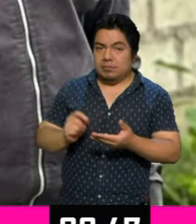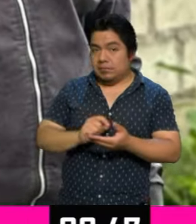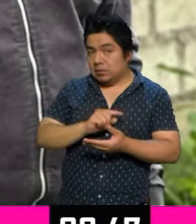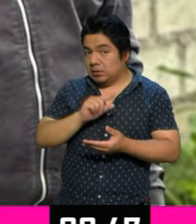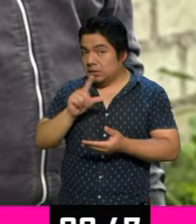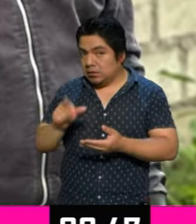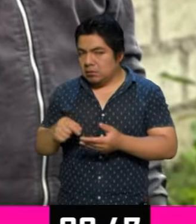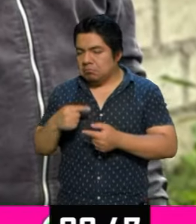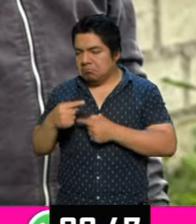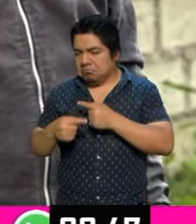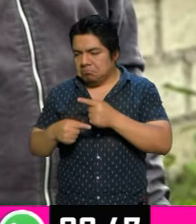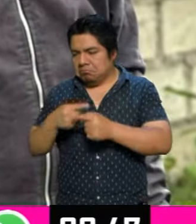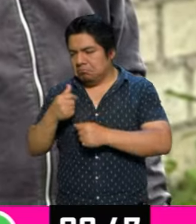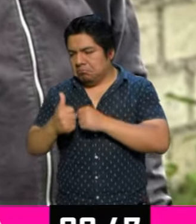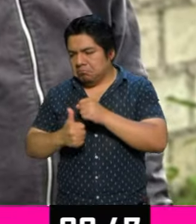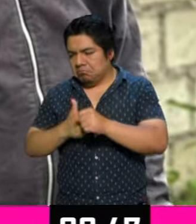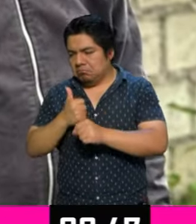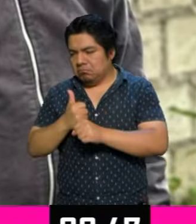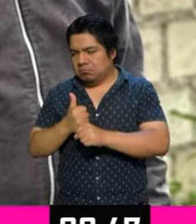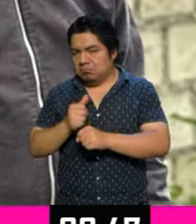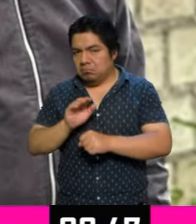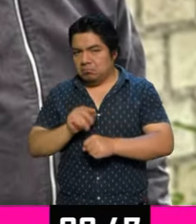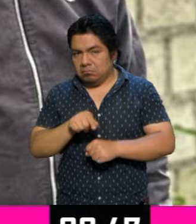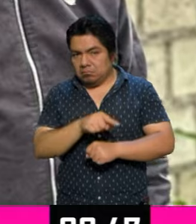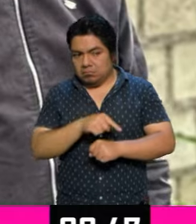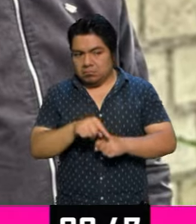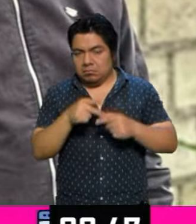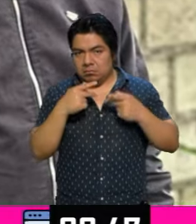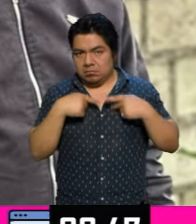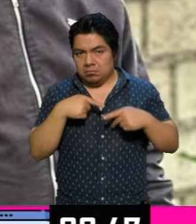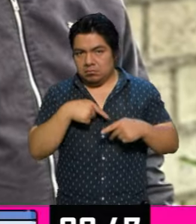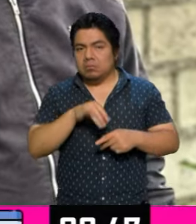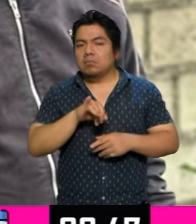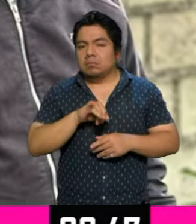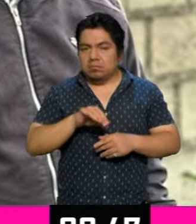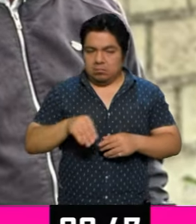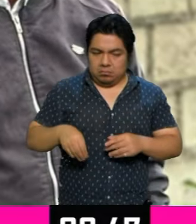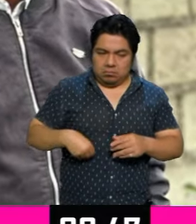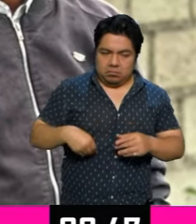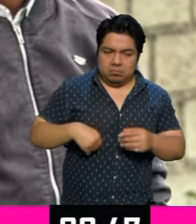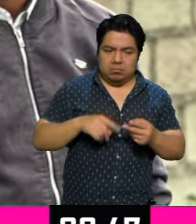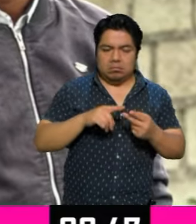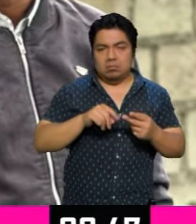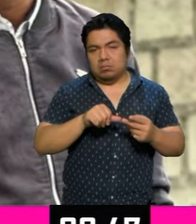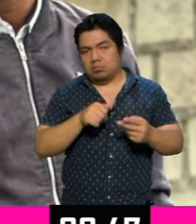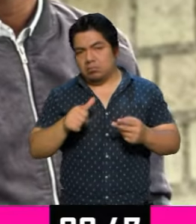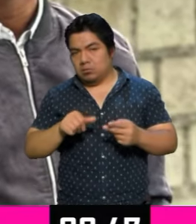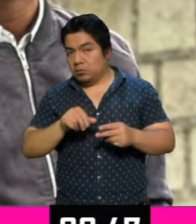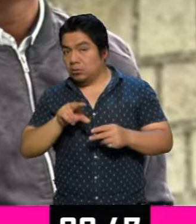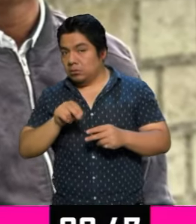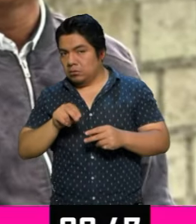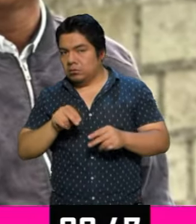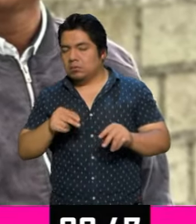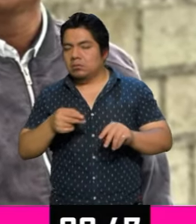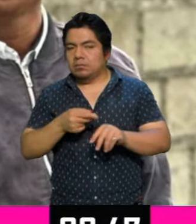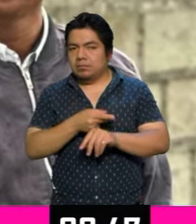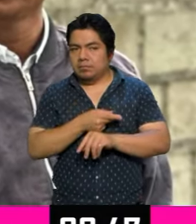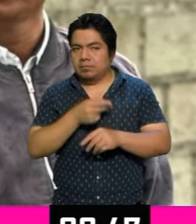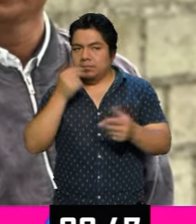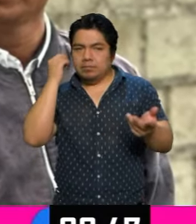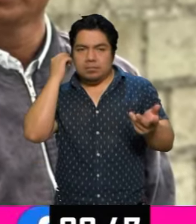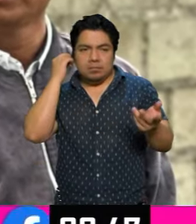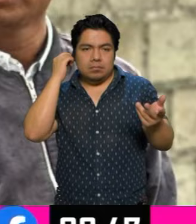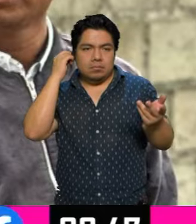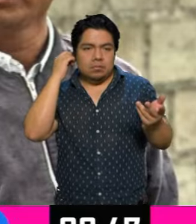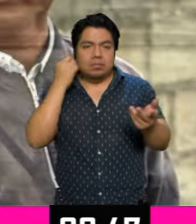de unos años, pues ocurrió que a estas personas, algunos que sean culpables y otros que no, lo que ocurrió fue que hubo que